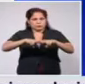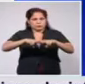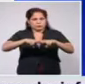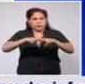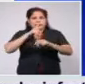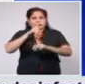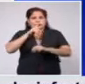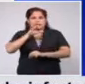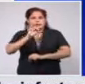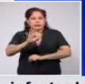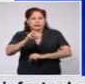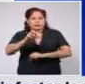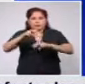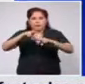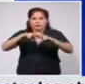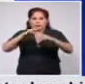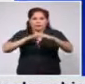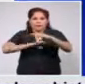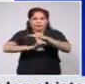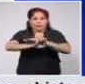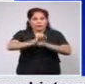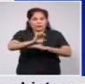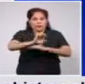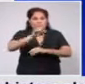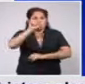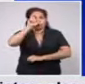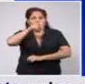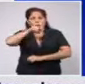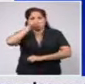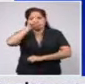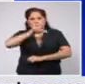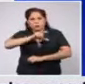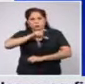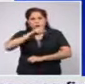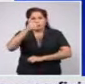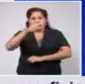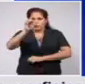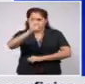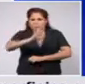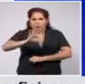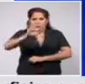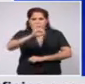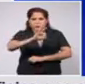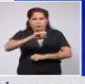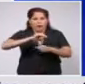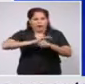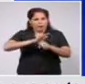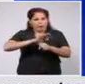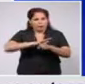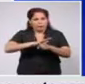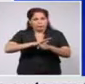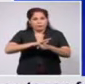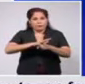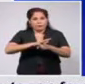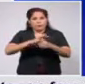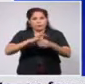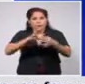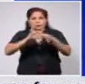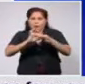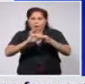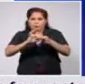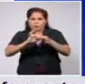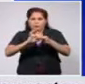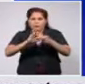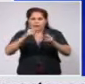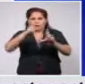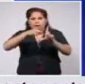Cerro, Habana del Este, Cotorro, 10 de octubre, Arroyo Naranjo, Guanabacoa y La